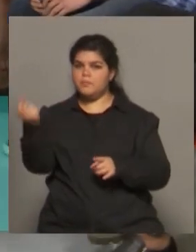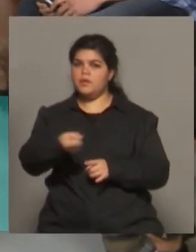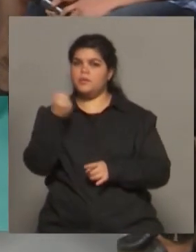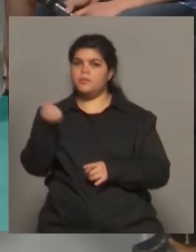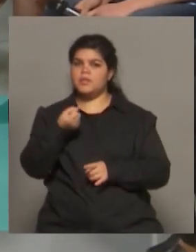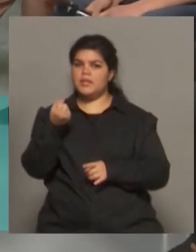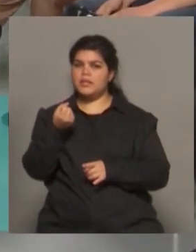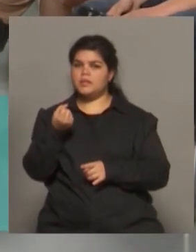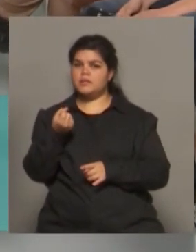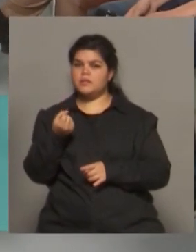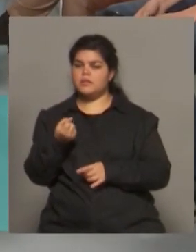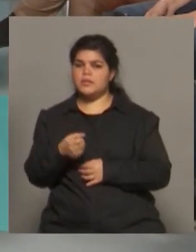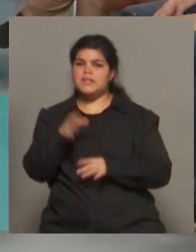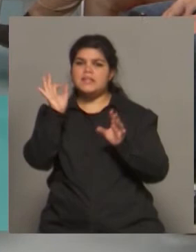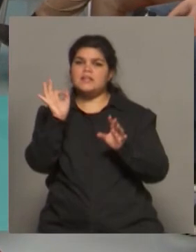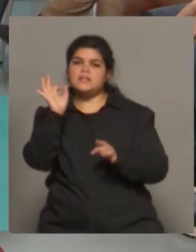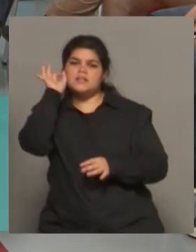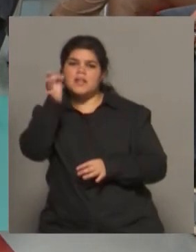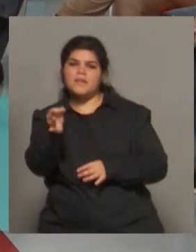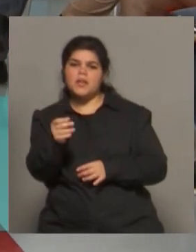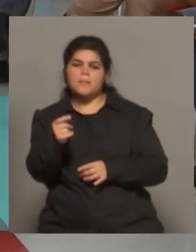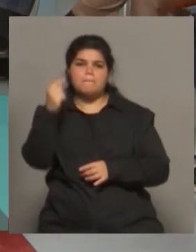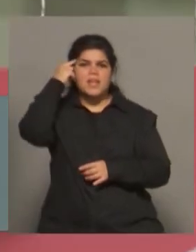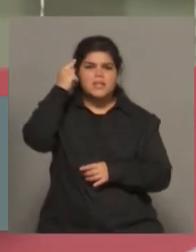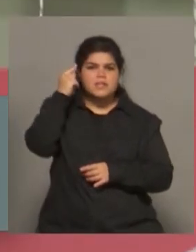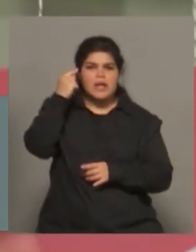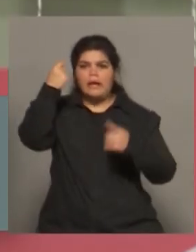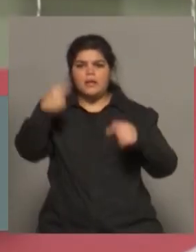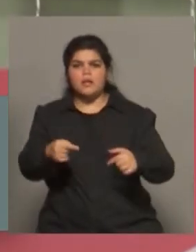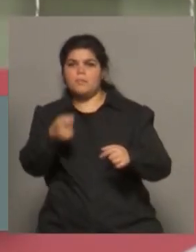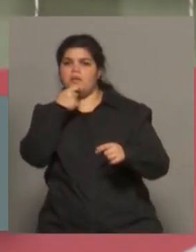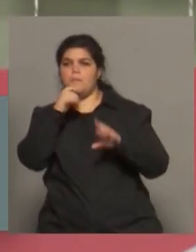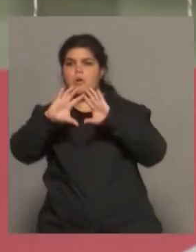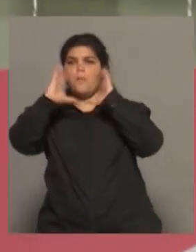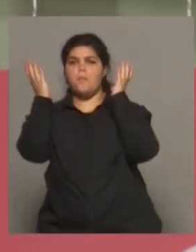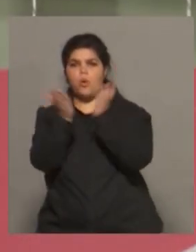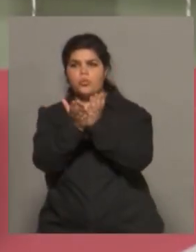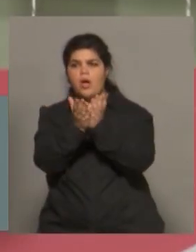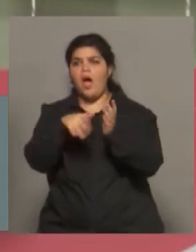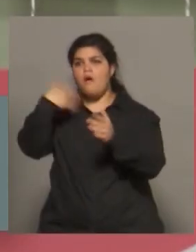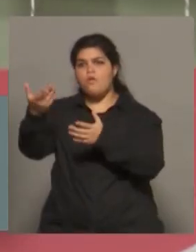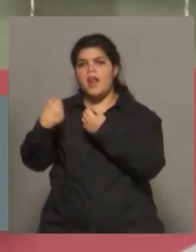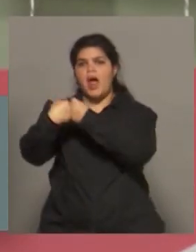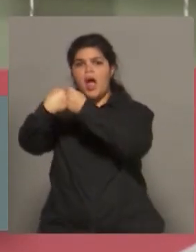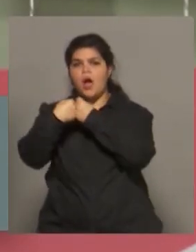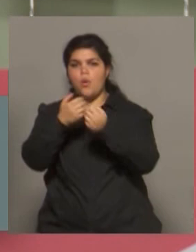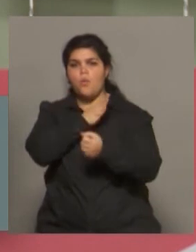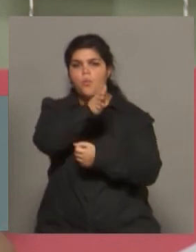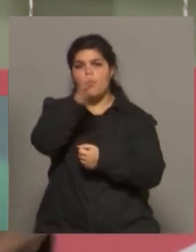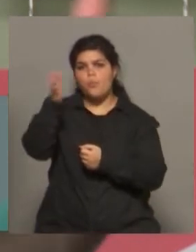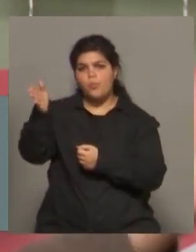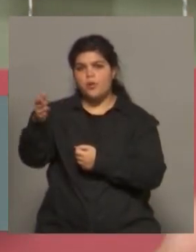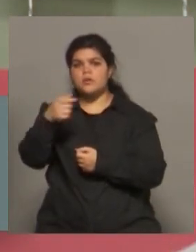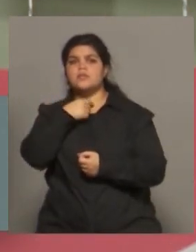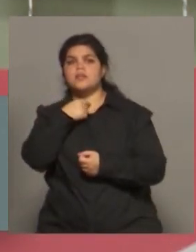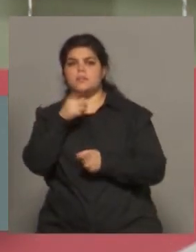qué decimos o qué pensamos cuando pensamos en el mundo y en salir, digamos, a hacer relaciones, tanto con,